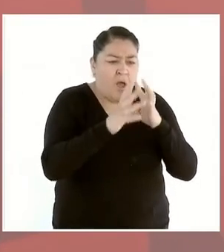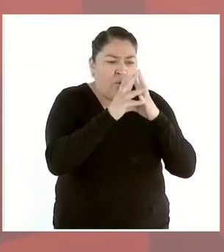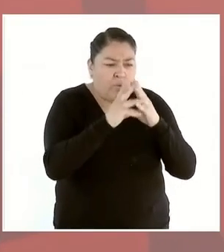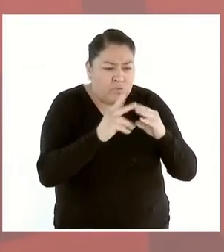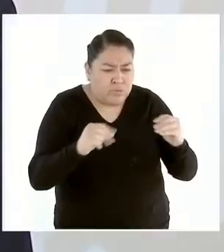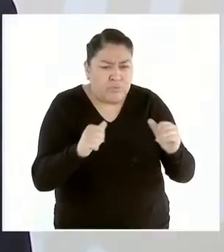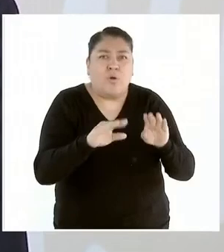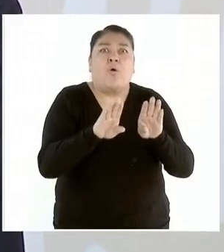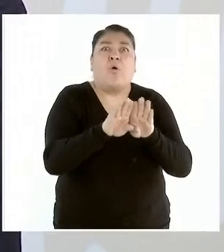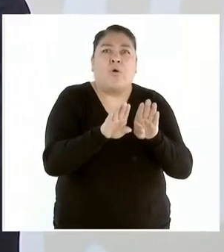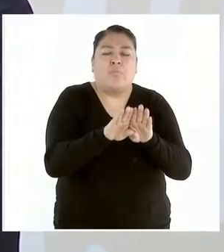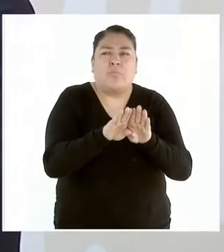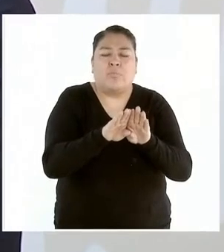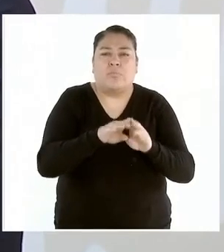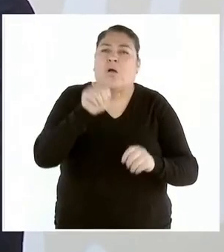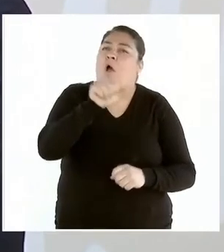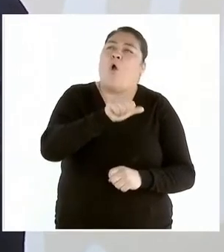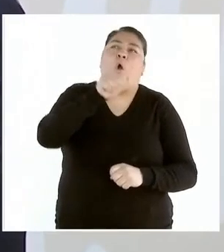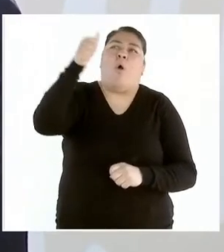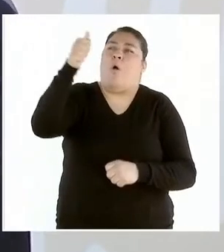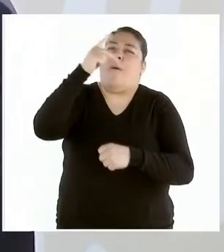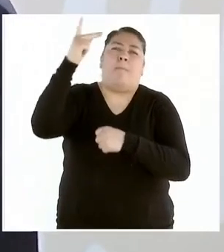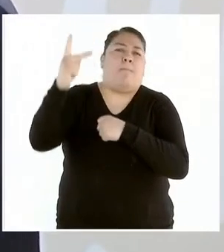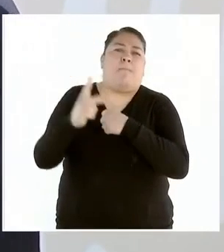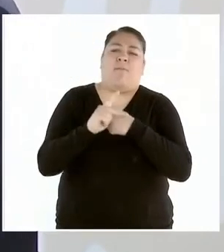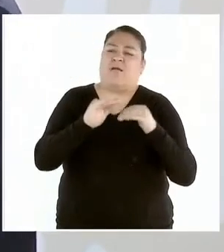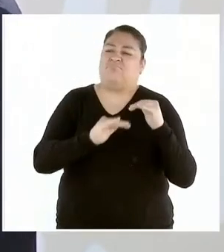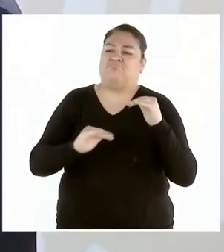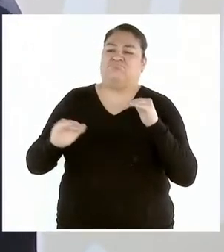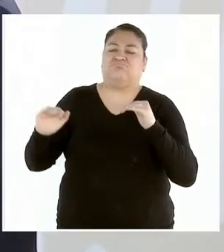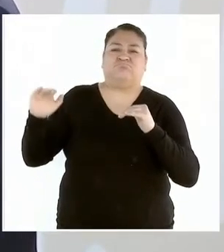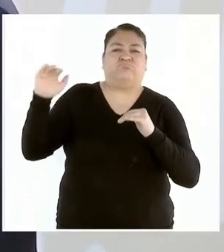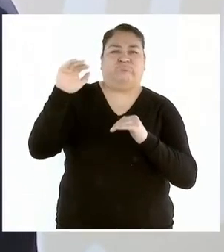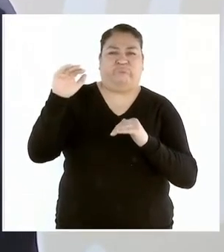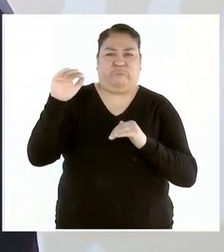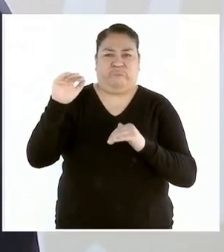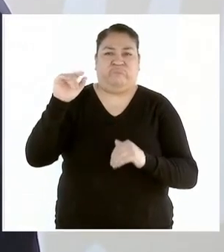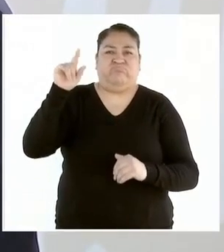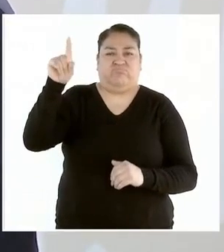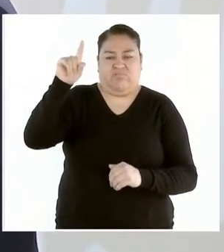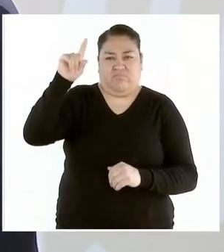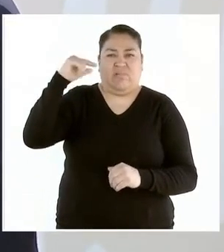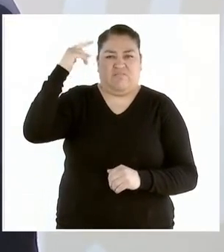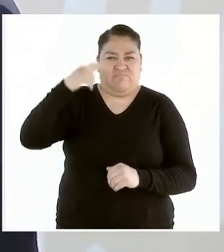bajo el gobierno de un monarca europeo